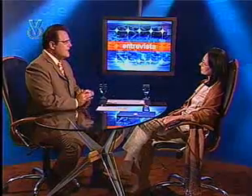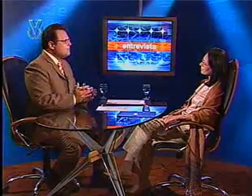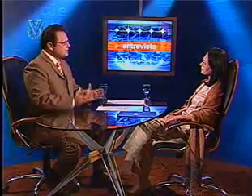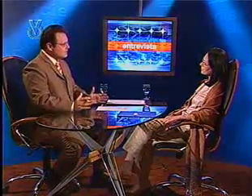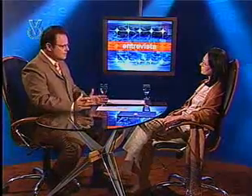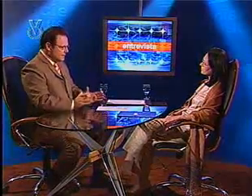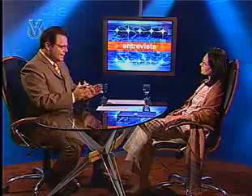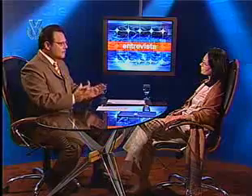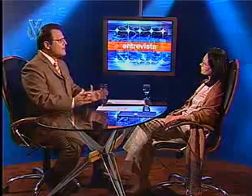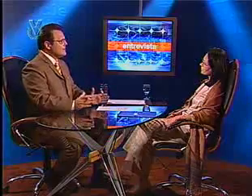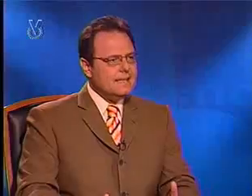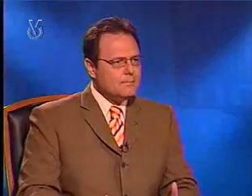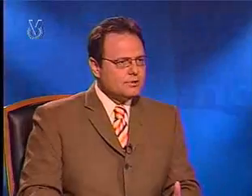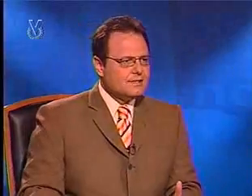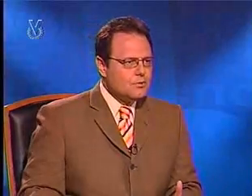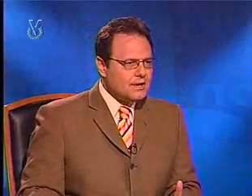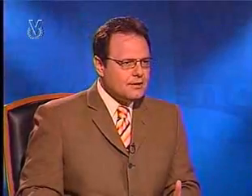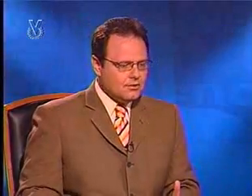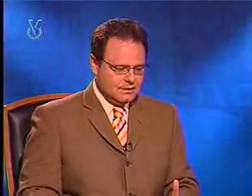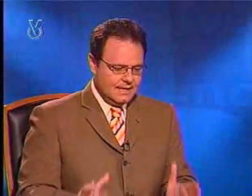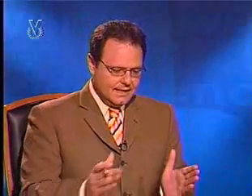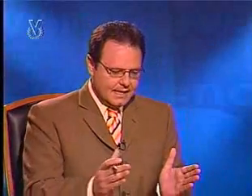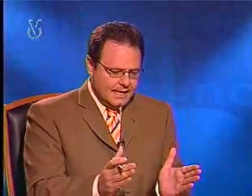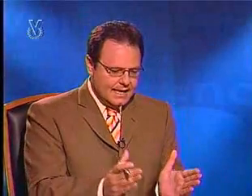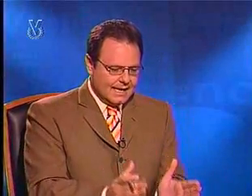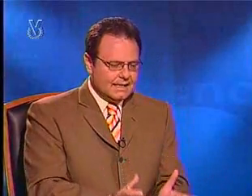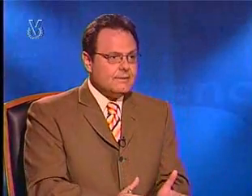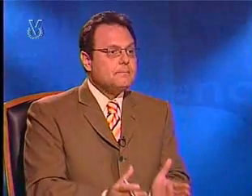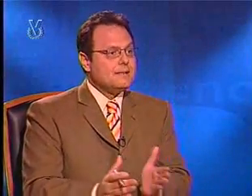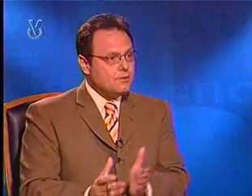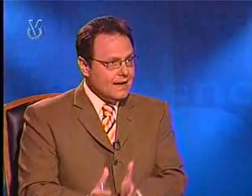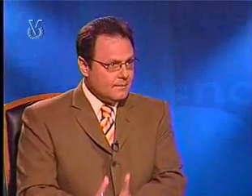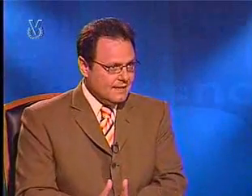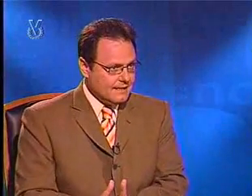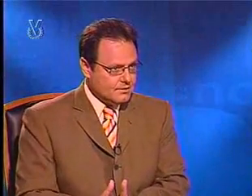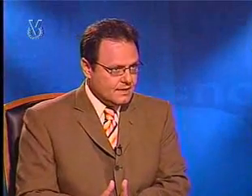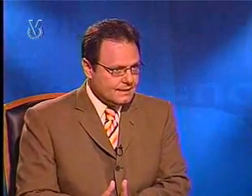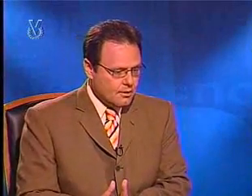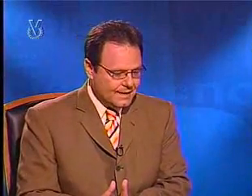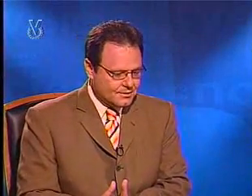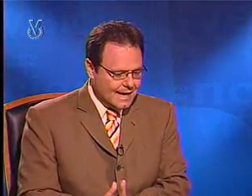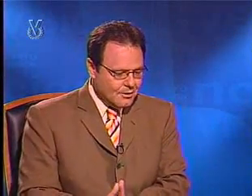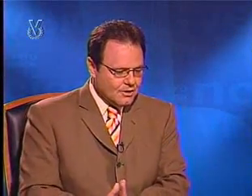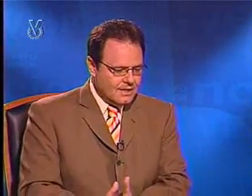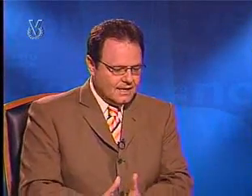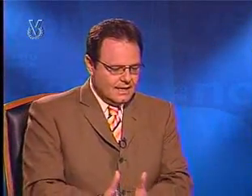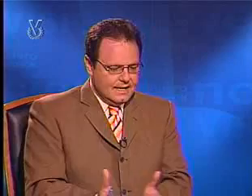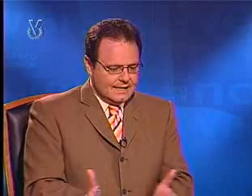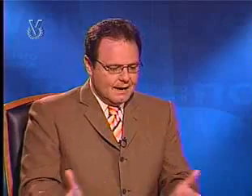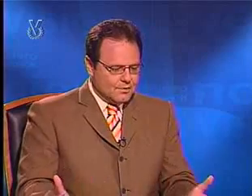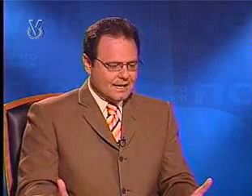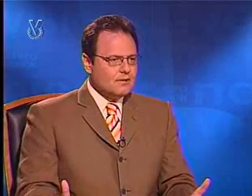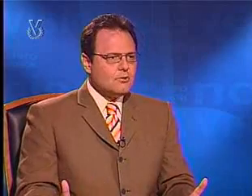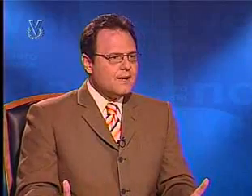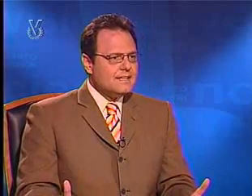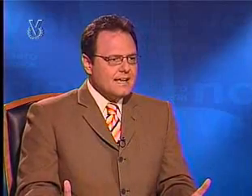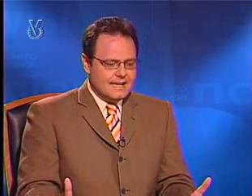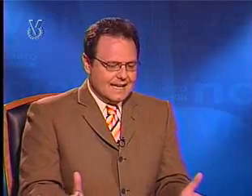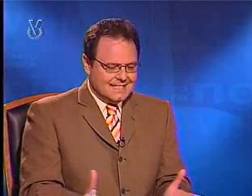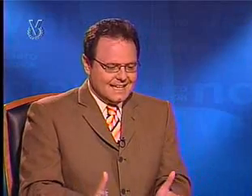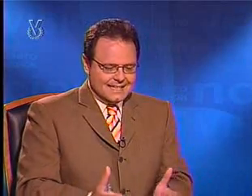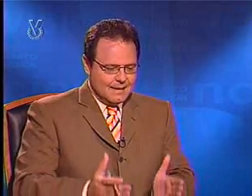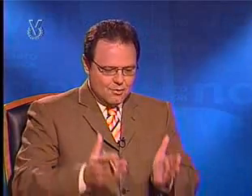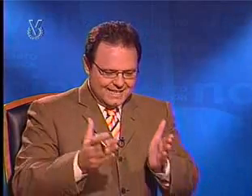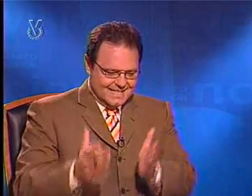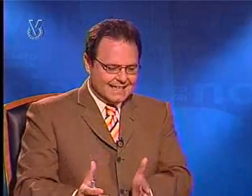793-1845. Es importante ubicarnos en el tiempo transcurrido desde que la CANTV pasó a la administración del Estado venezolano. Y estábamos sacando cuenta